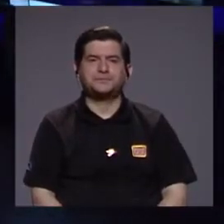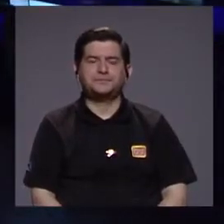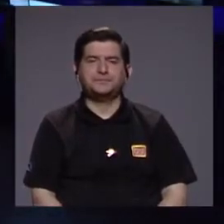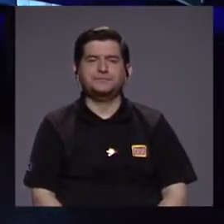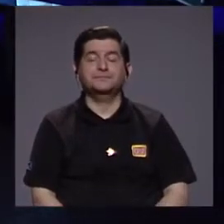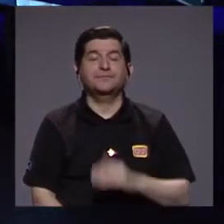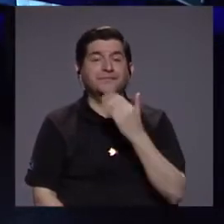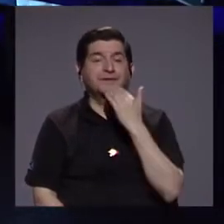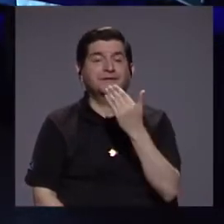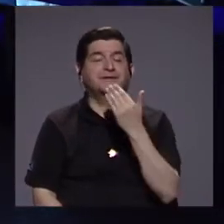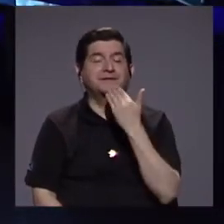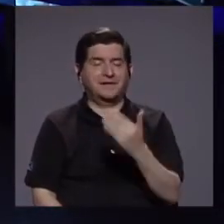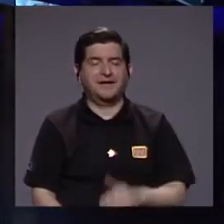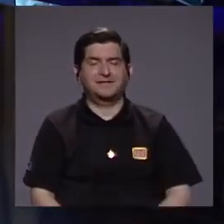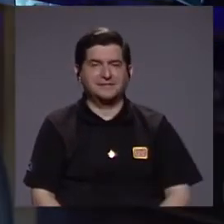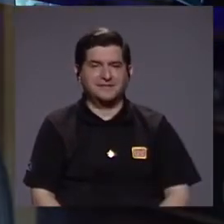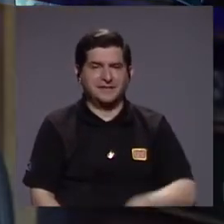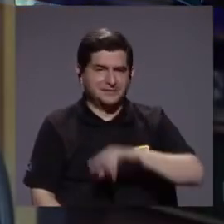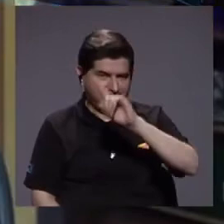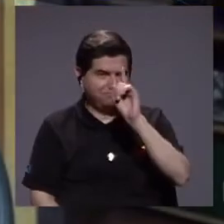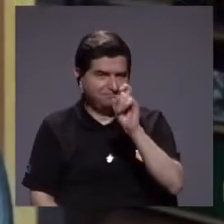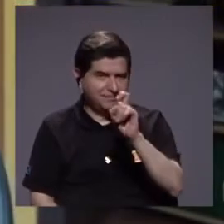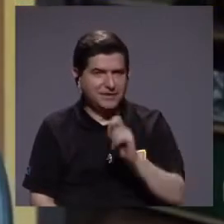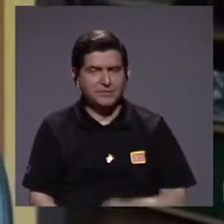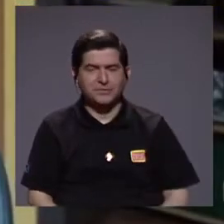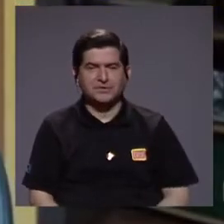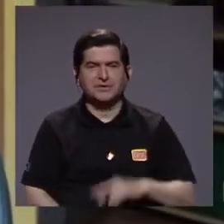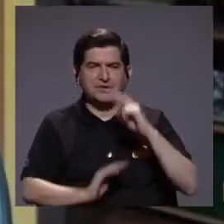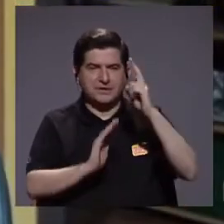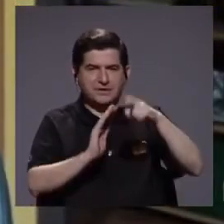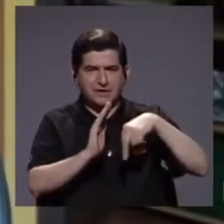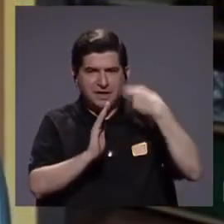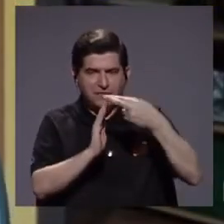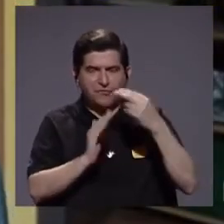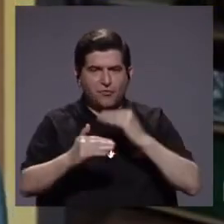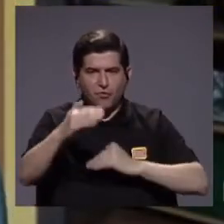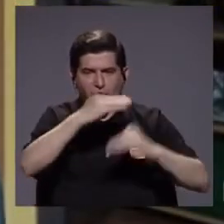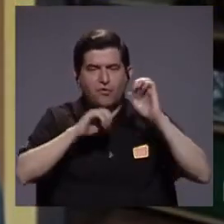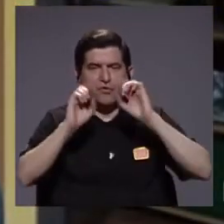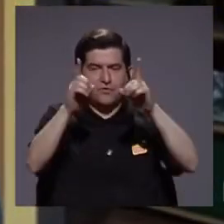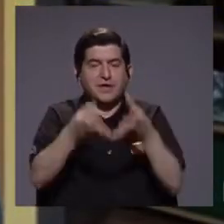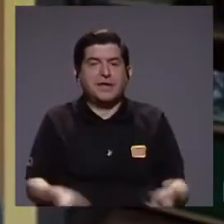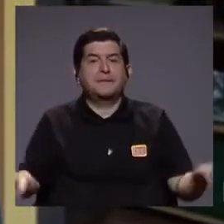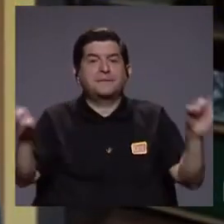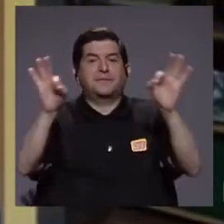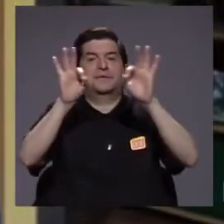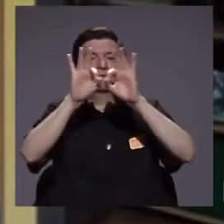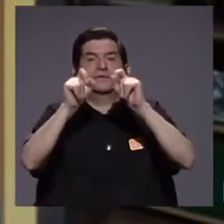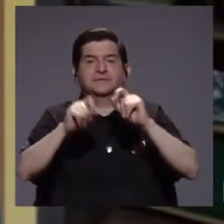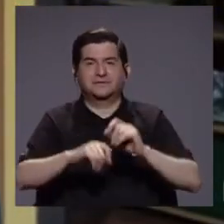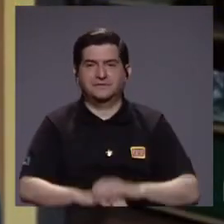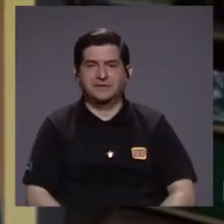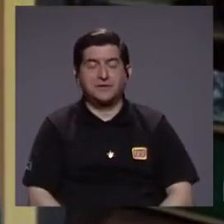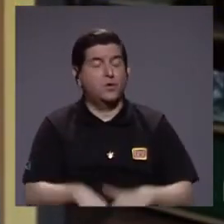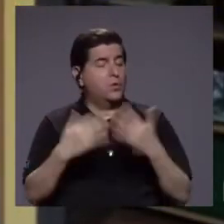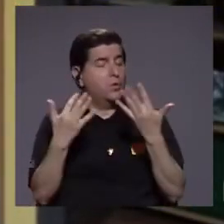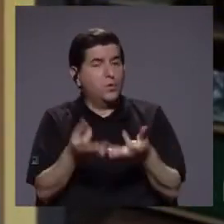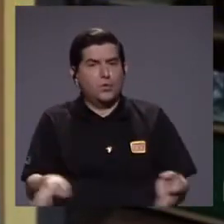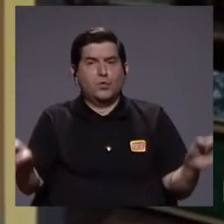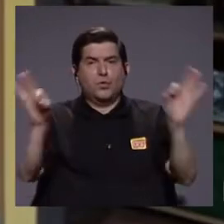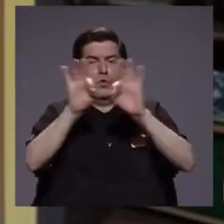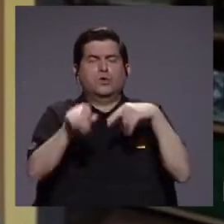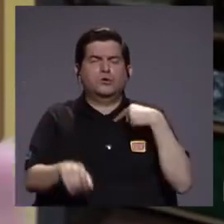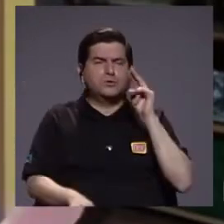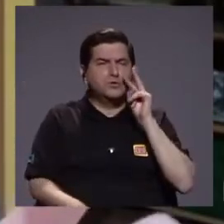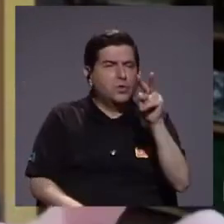Sí, muchas gracias, Yesenia, por la pregunta. El papel de la Facultad de Educación es fundamental, Yesenia. Fundamental. Y yo veo a